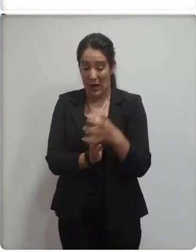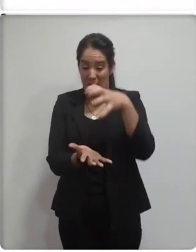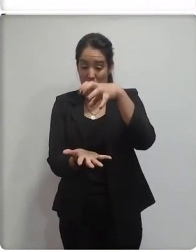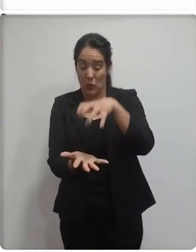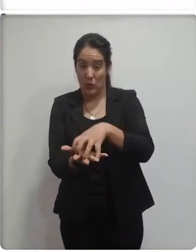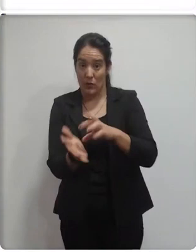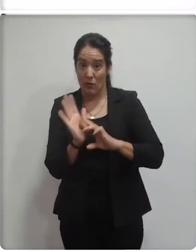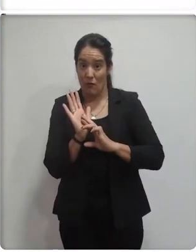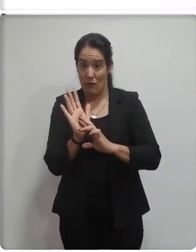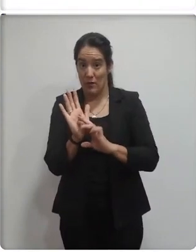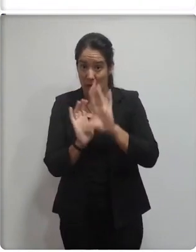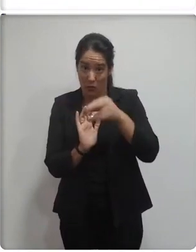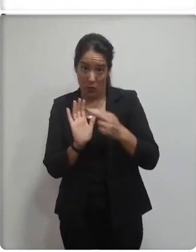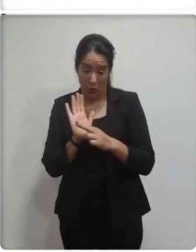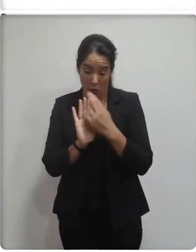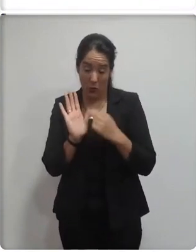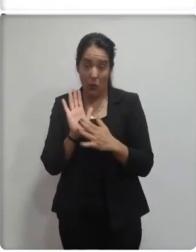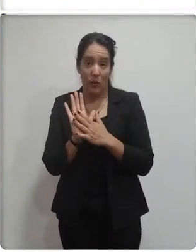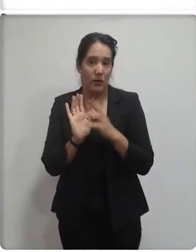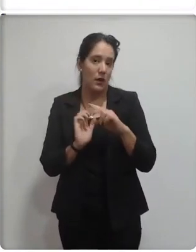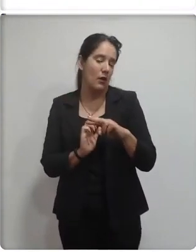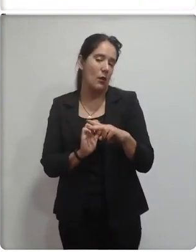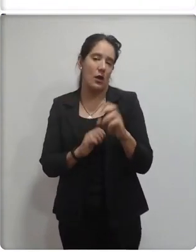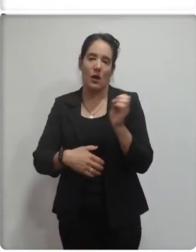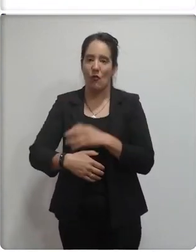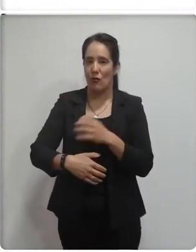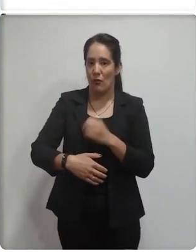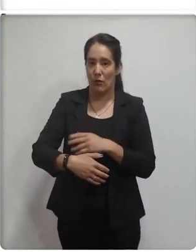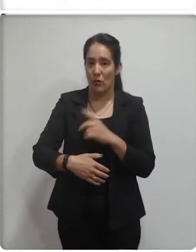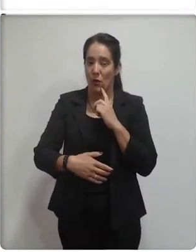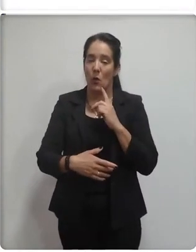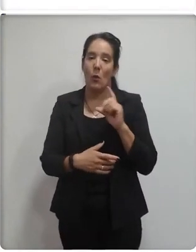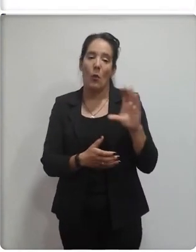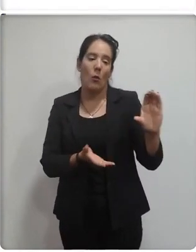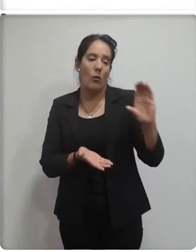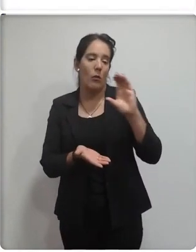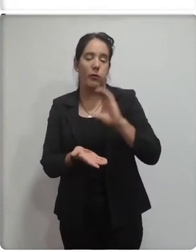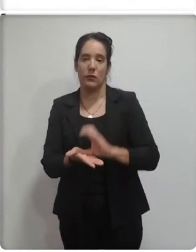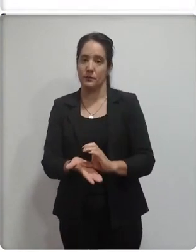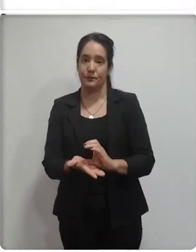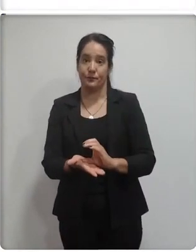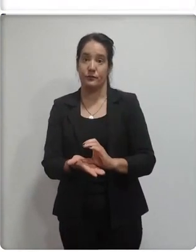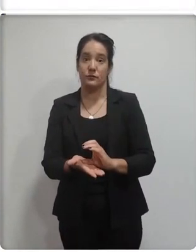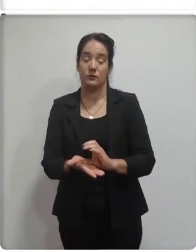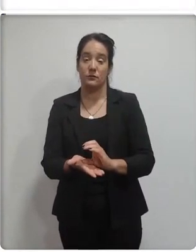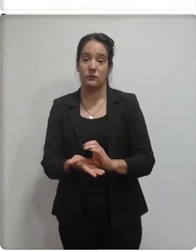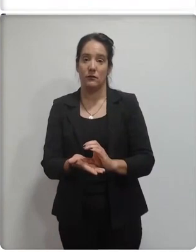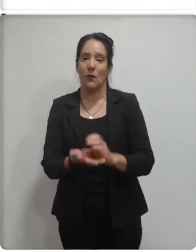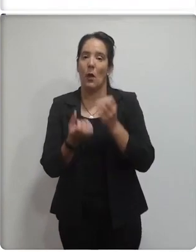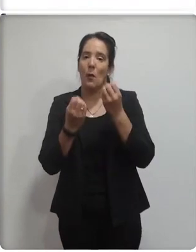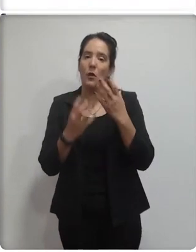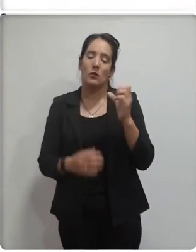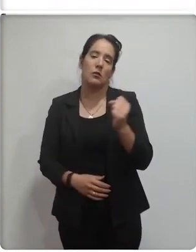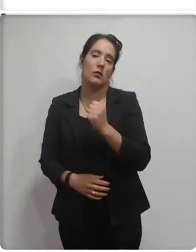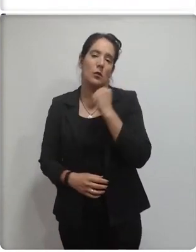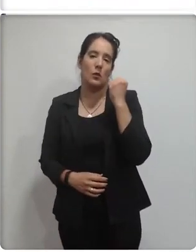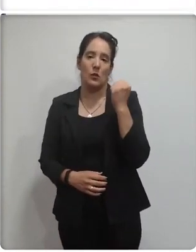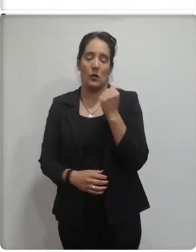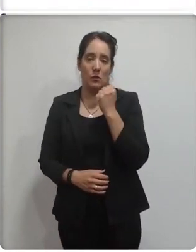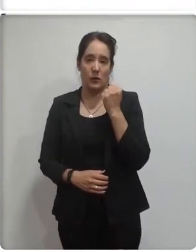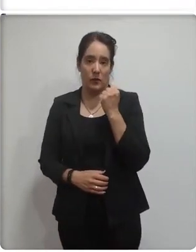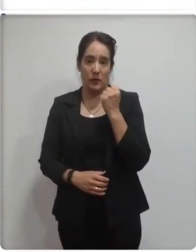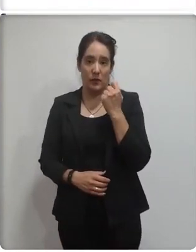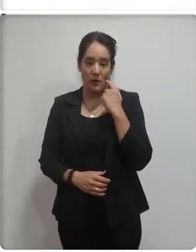centro de referencia, va a tener, al igual que el fondo, un presupuesto. Por lo tanto, es muy importante la actividad que está llevando a